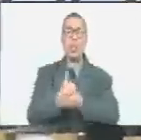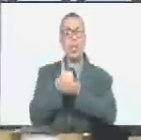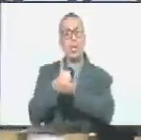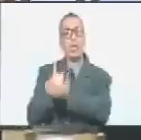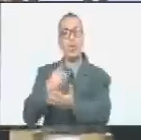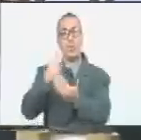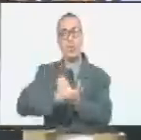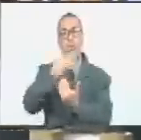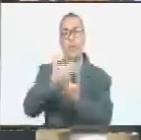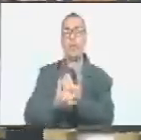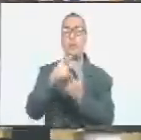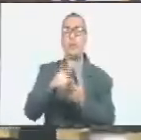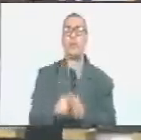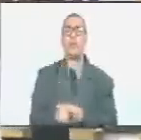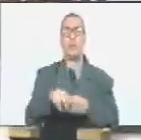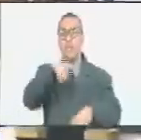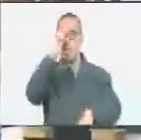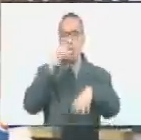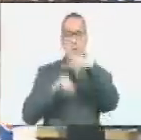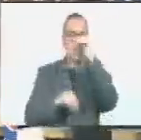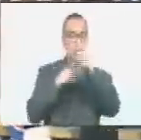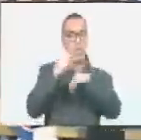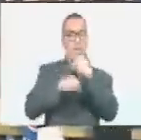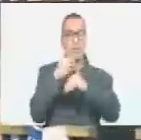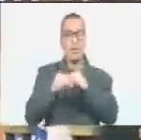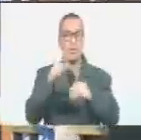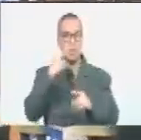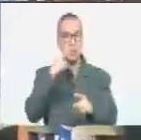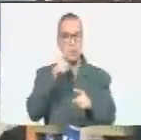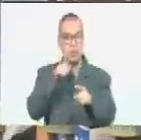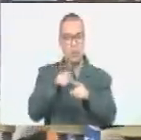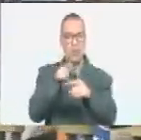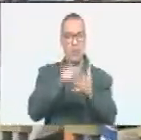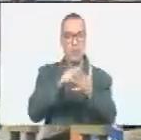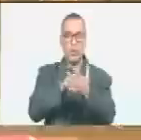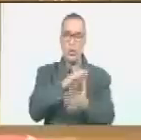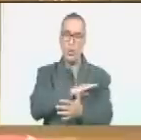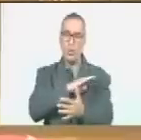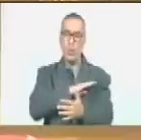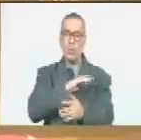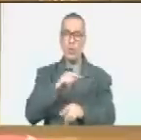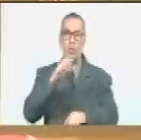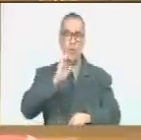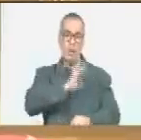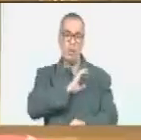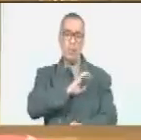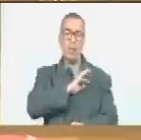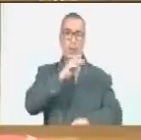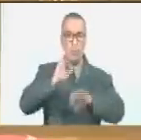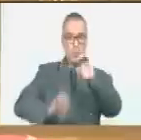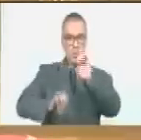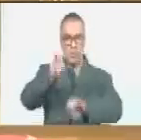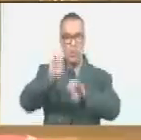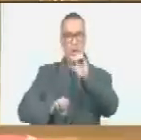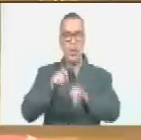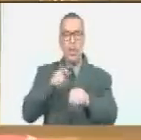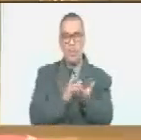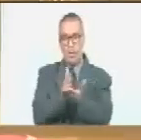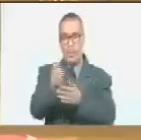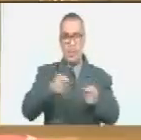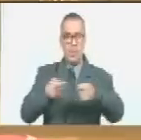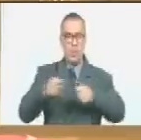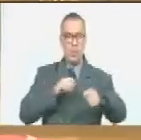a la planificación, enseña a ser más preciso en las propias autoevaluaciones y permite